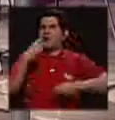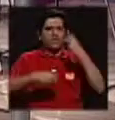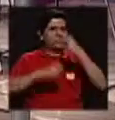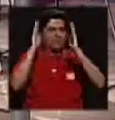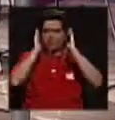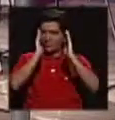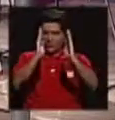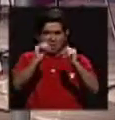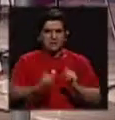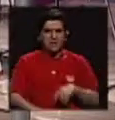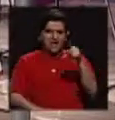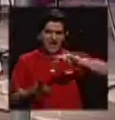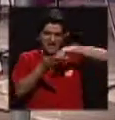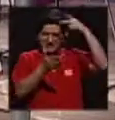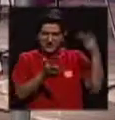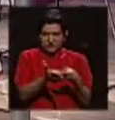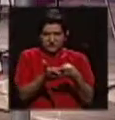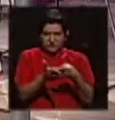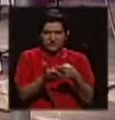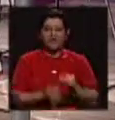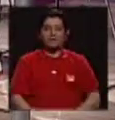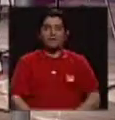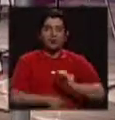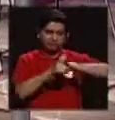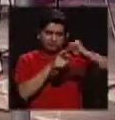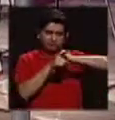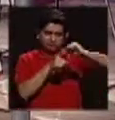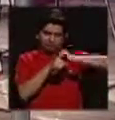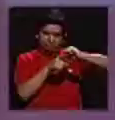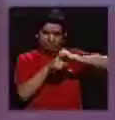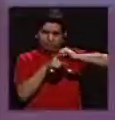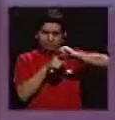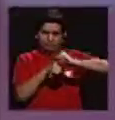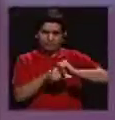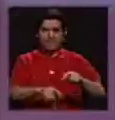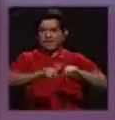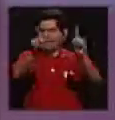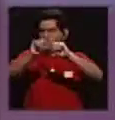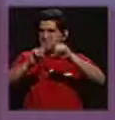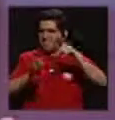delito, y eso implica pues una capacitación